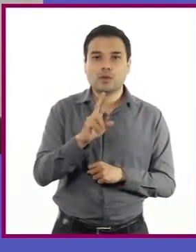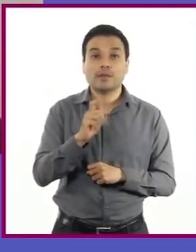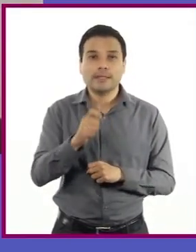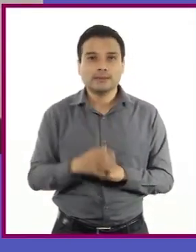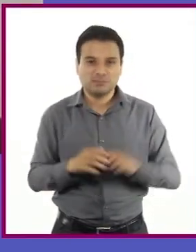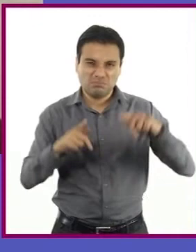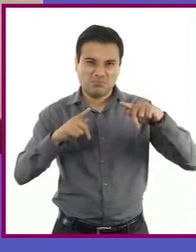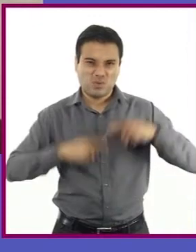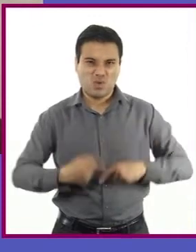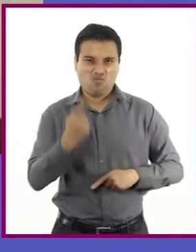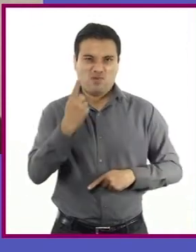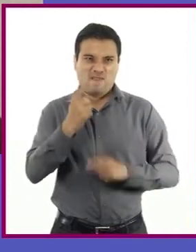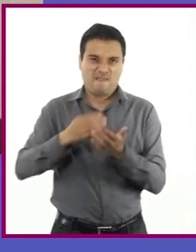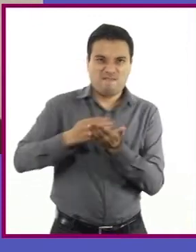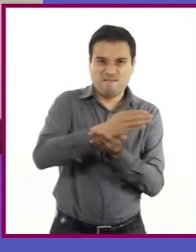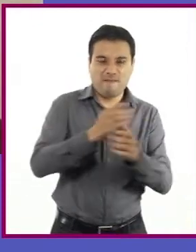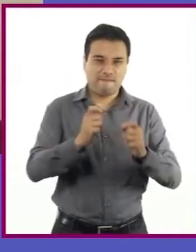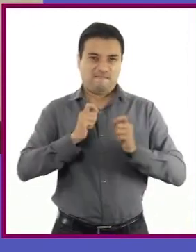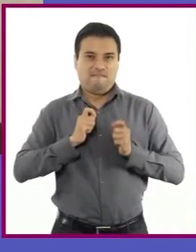ilegítima.